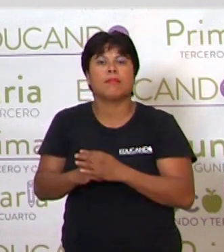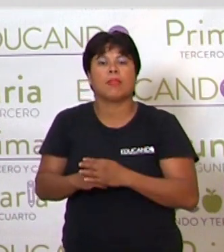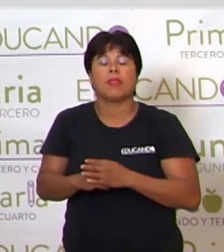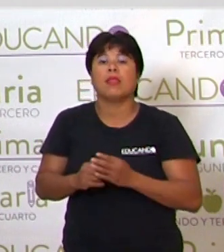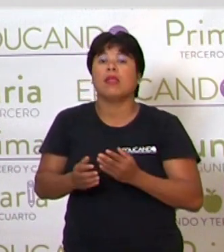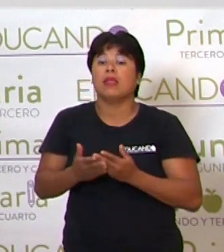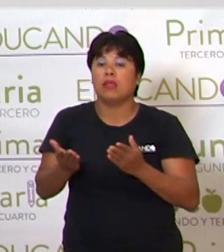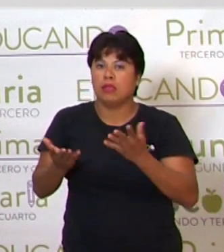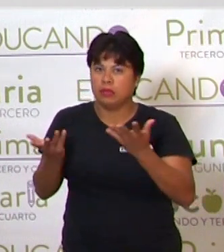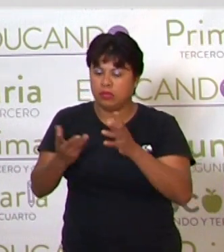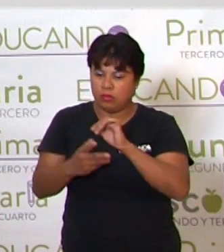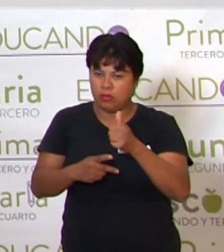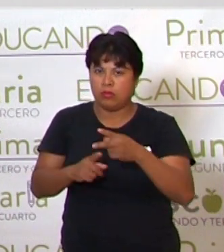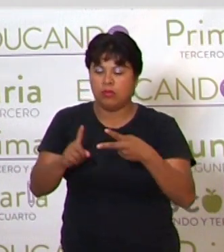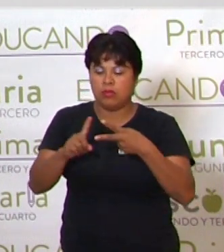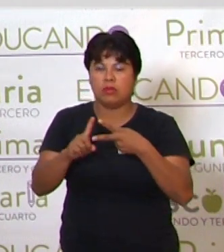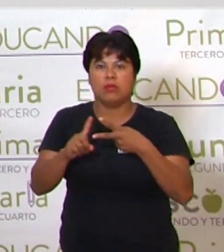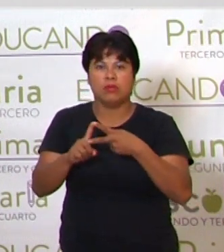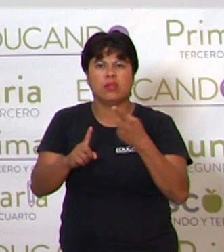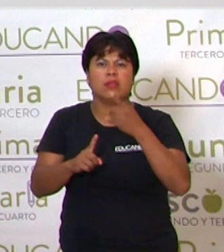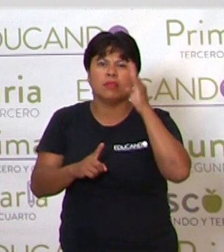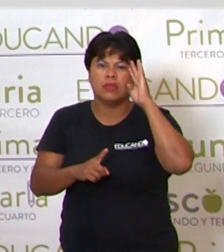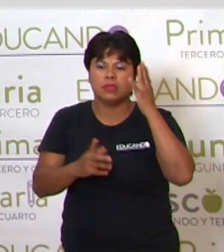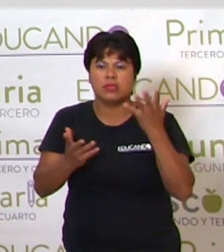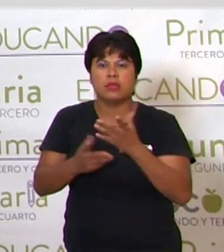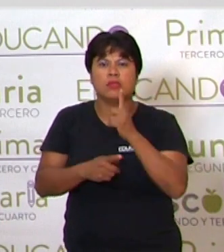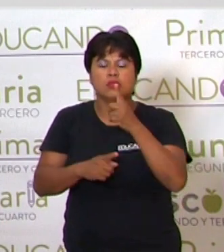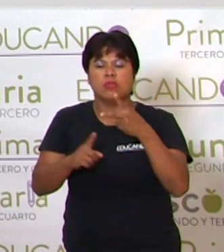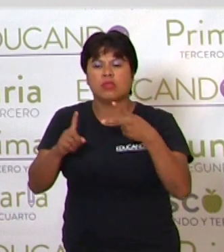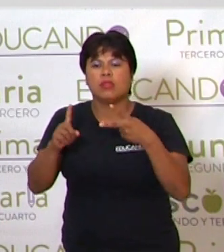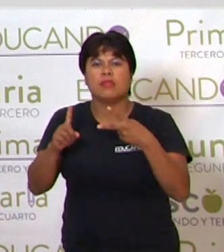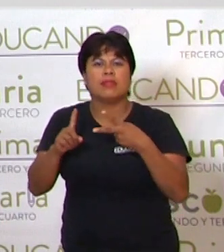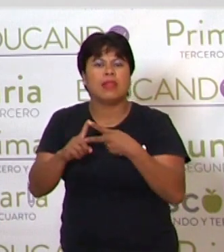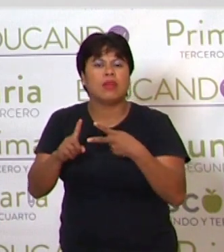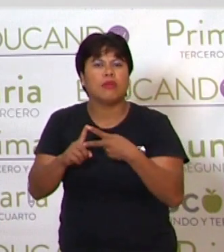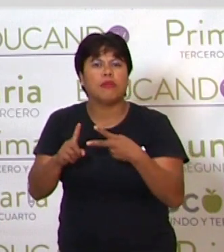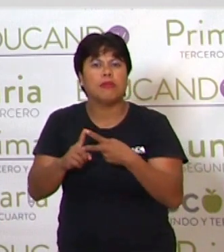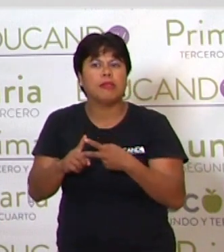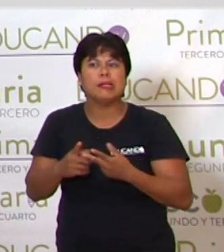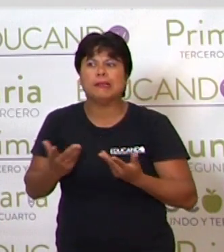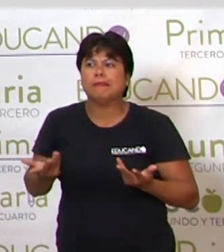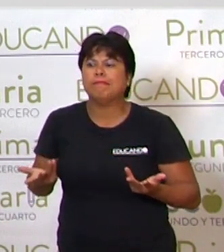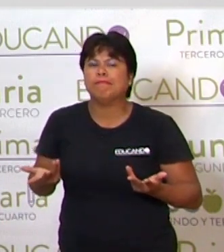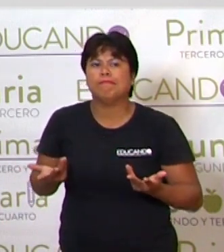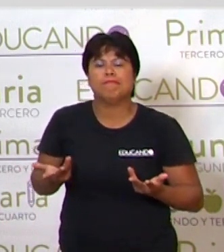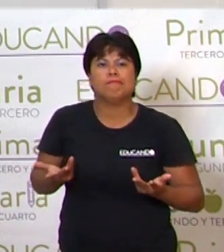vamos a hacer otro triángulo. ¿Qué te parece si hacemos un triángulo, no sé,